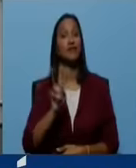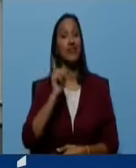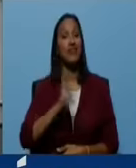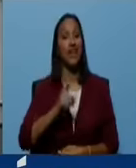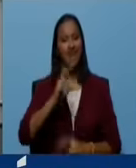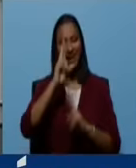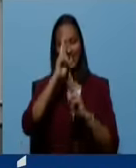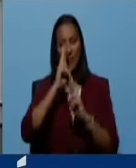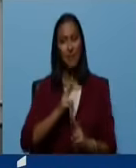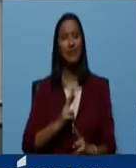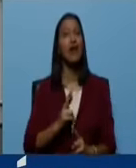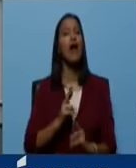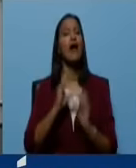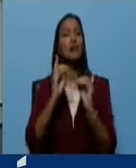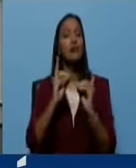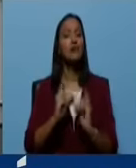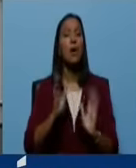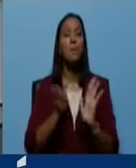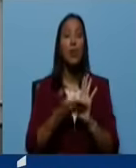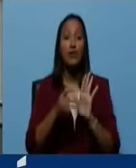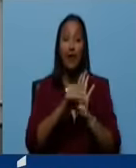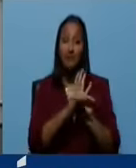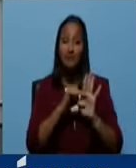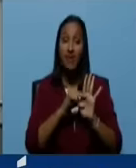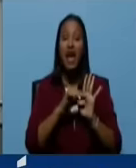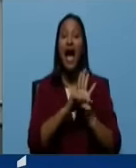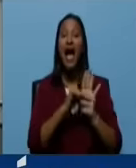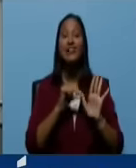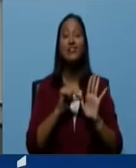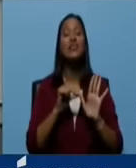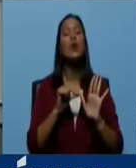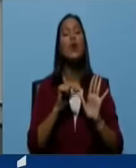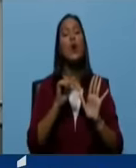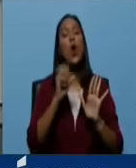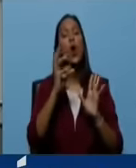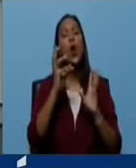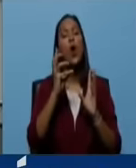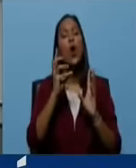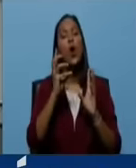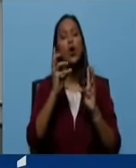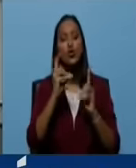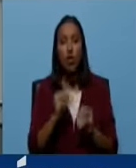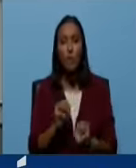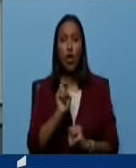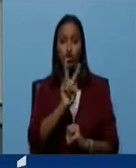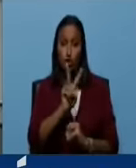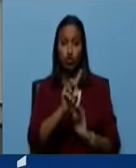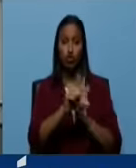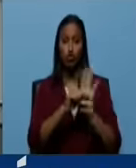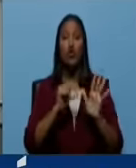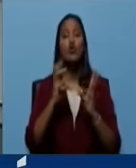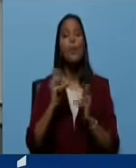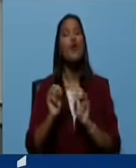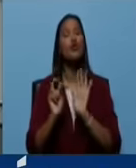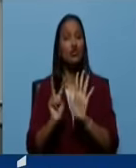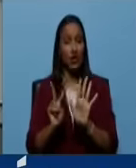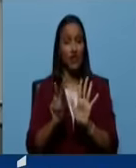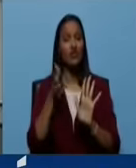2, numeral 7 de la Carta de Naciones Unidas, así también como los